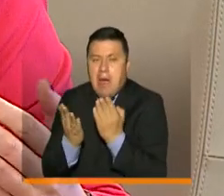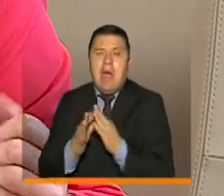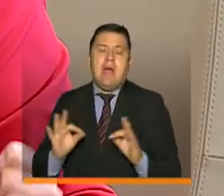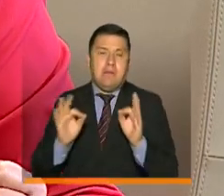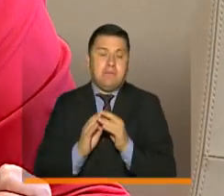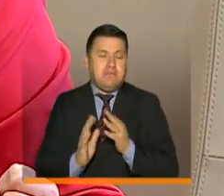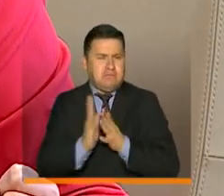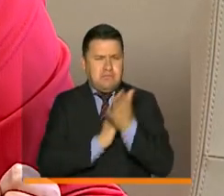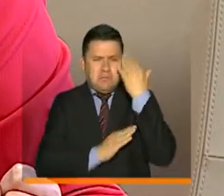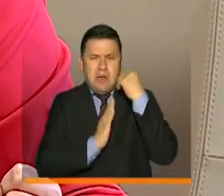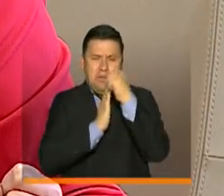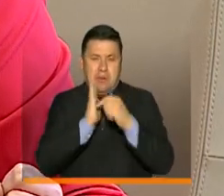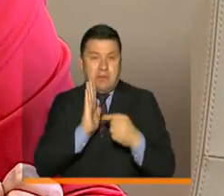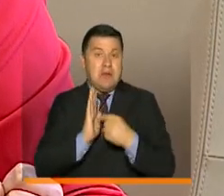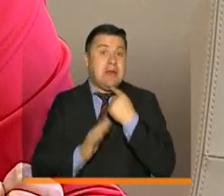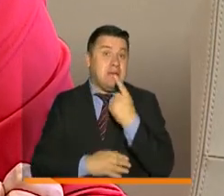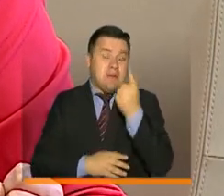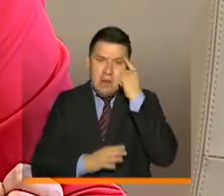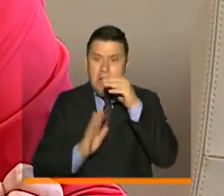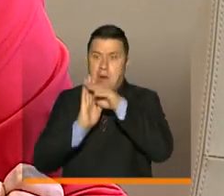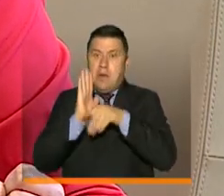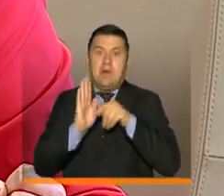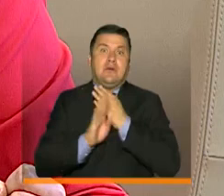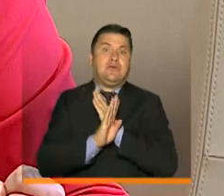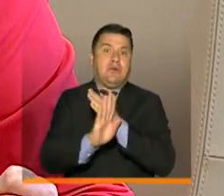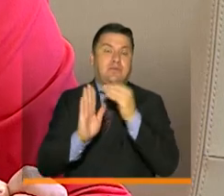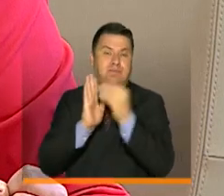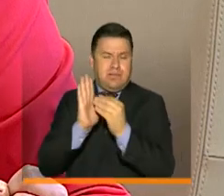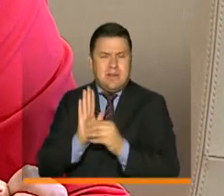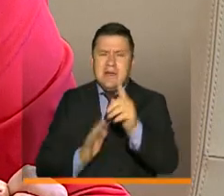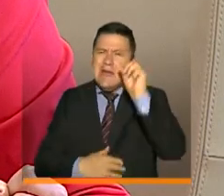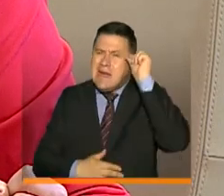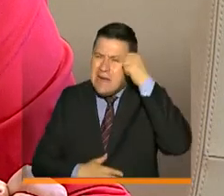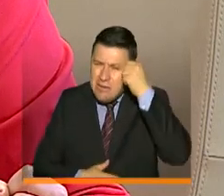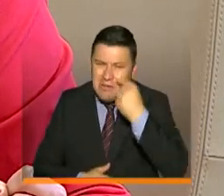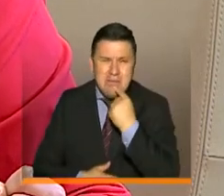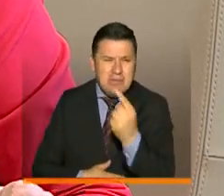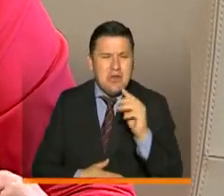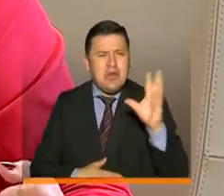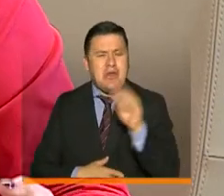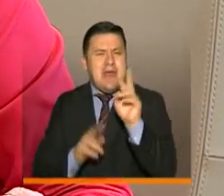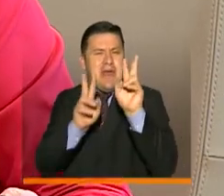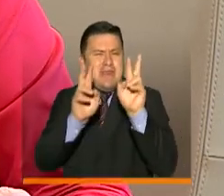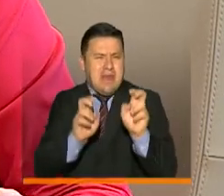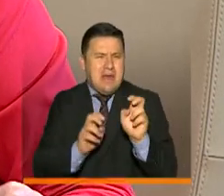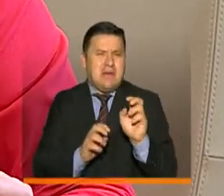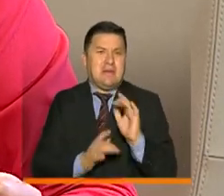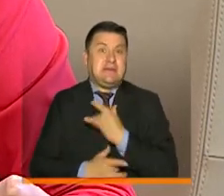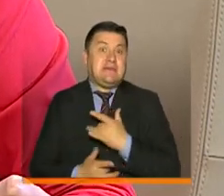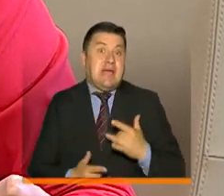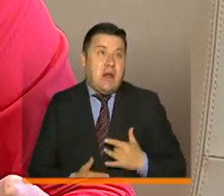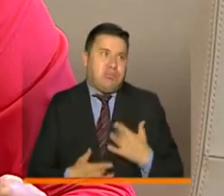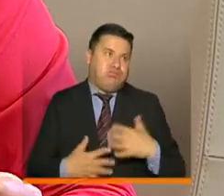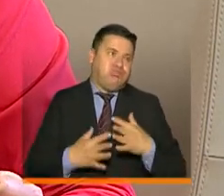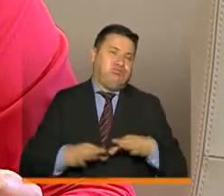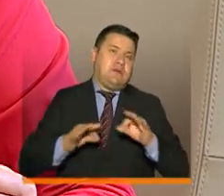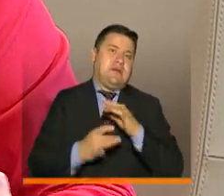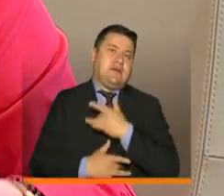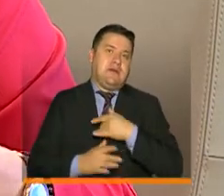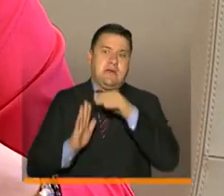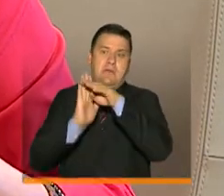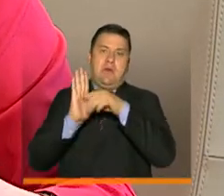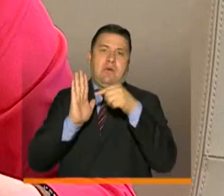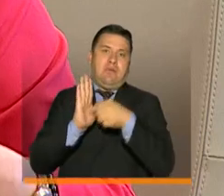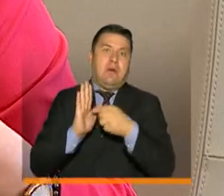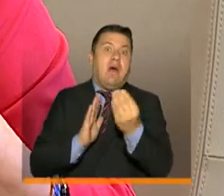pudimos comentar en otros programas, cuando hablamos de protocolos de bioseguridad, recuerden que estamos hablando de todos los temas sanitarios, obviamente todos los